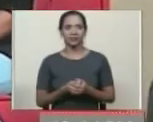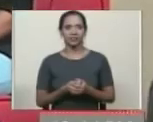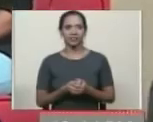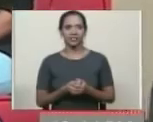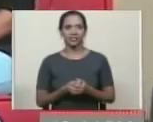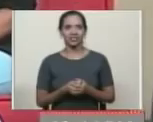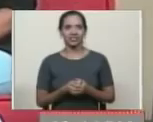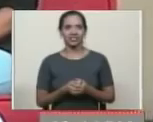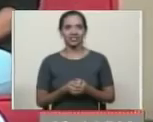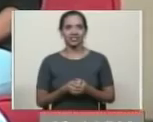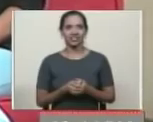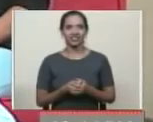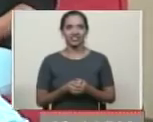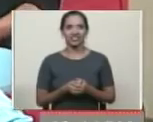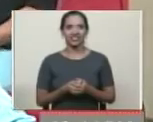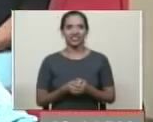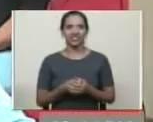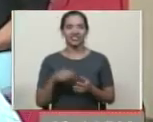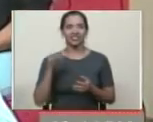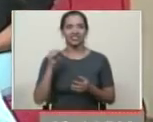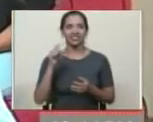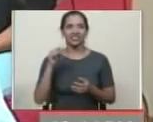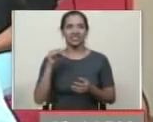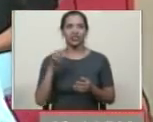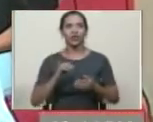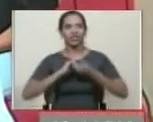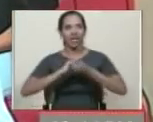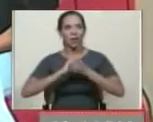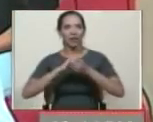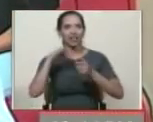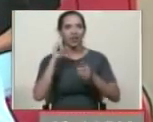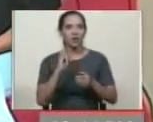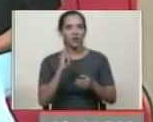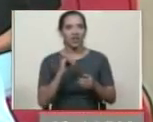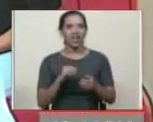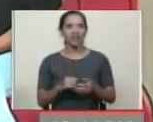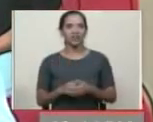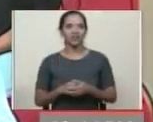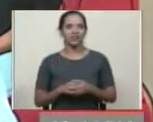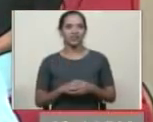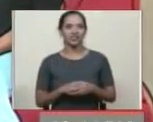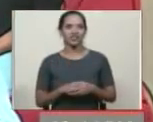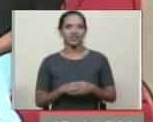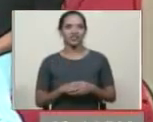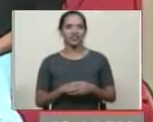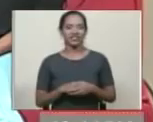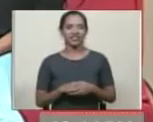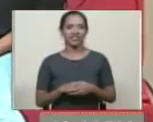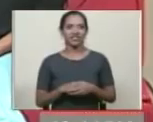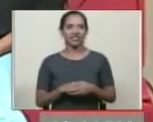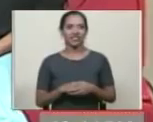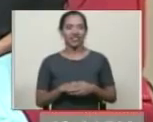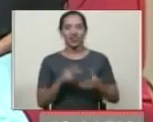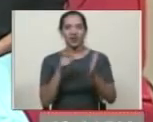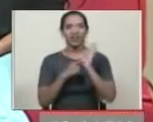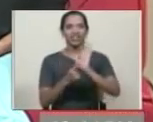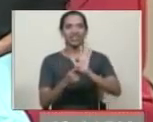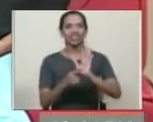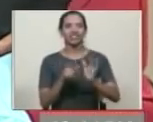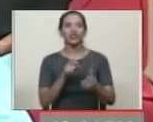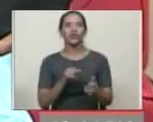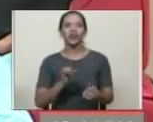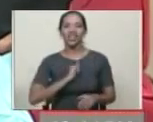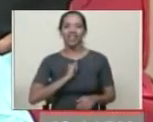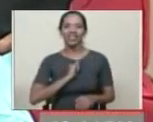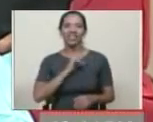Over Report. Ok. Cindy Orlenis y el panita, el flaco de las redes sociales. El flaco de las redes, ahora está aquí con nosotros. Pero va a revelar aquí su identidad secreta. El